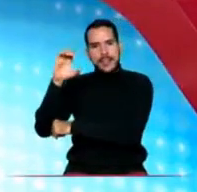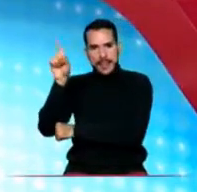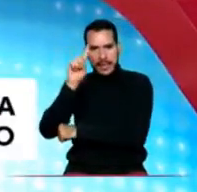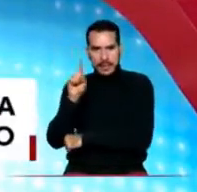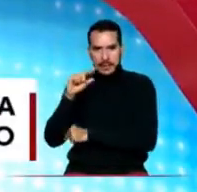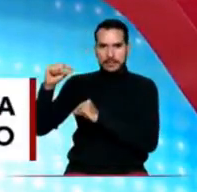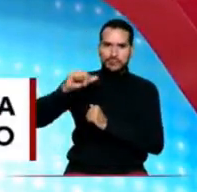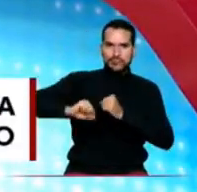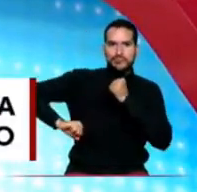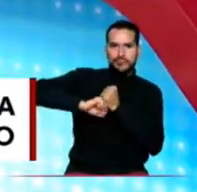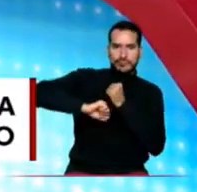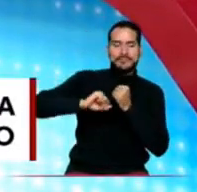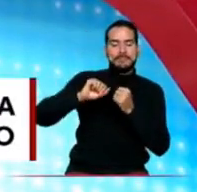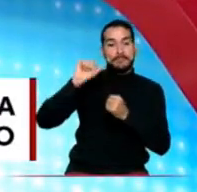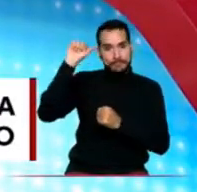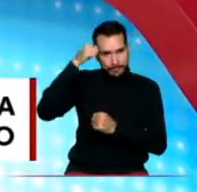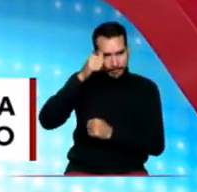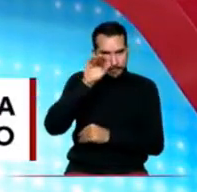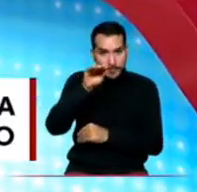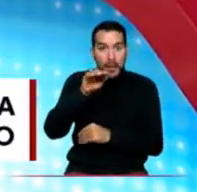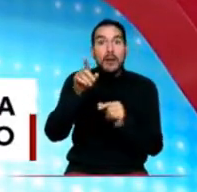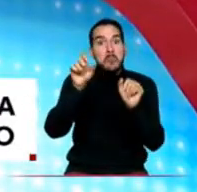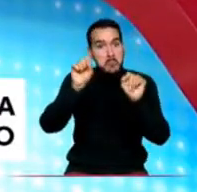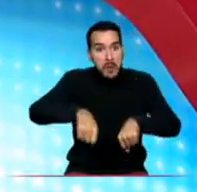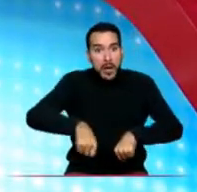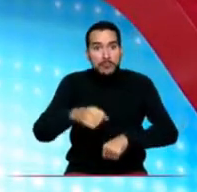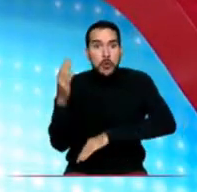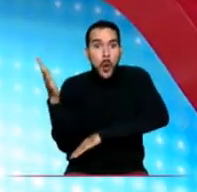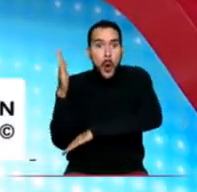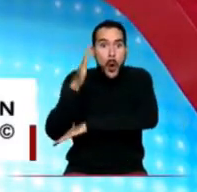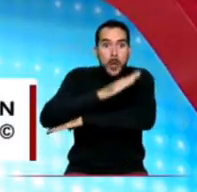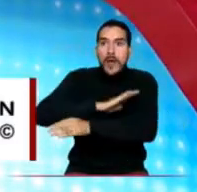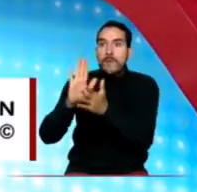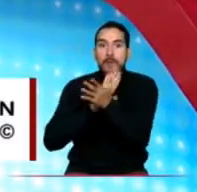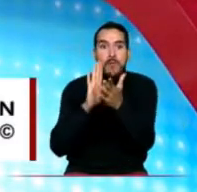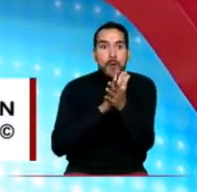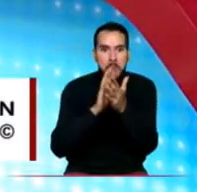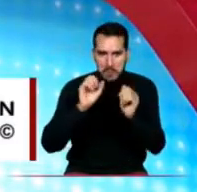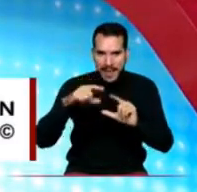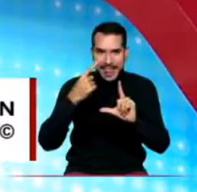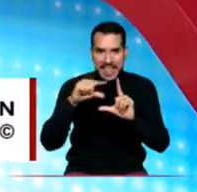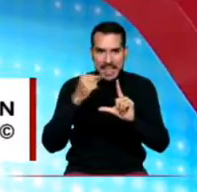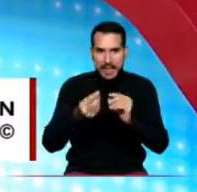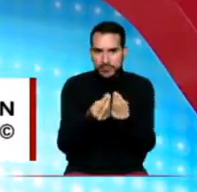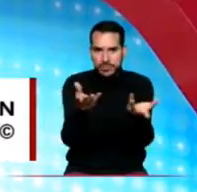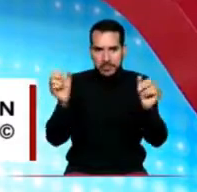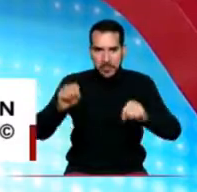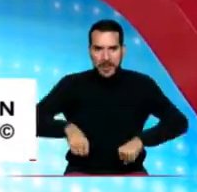pueden mantener informados las 24 horas del día a través de nuestros canales digitales. ¡Feliz resto de día! ¡Chao!